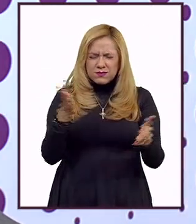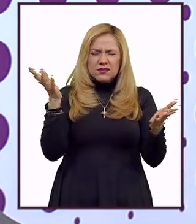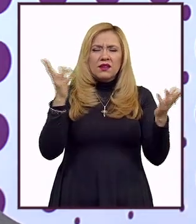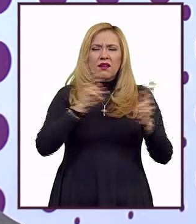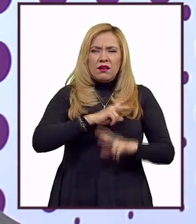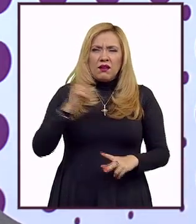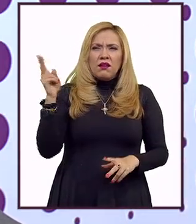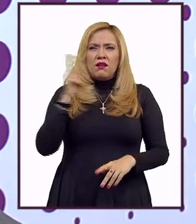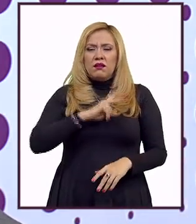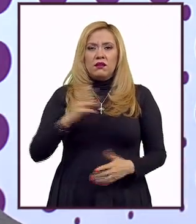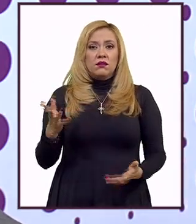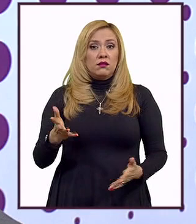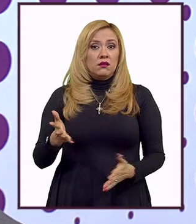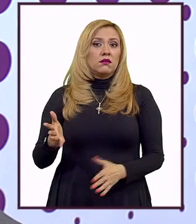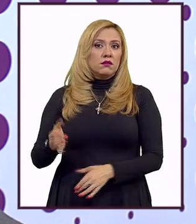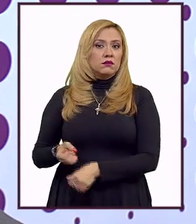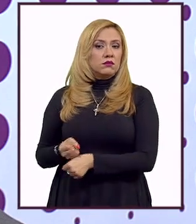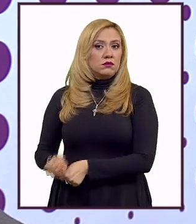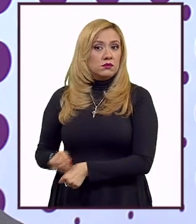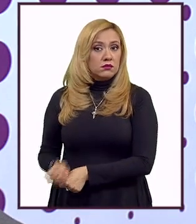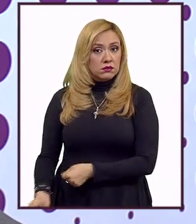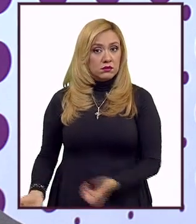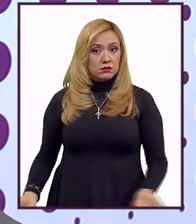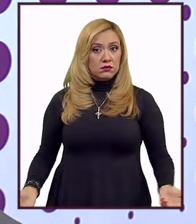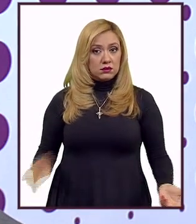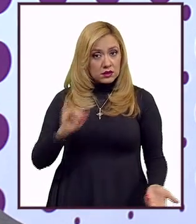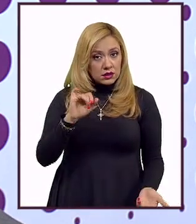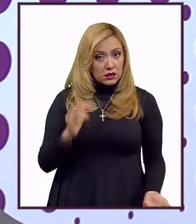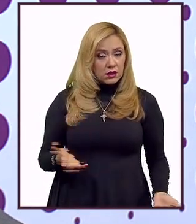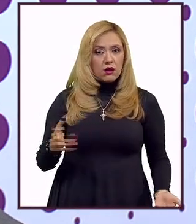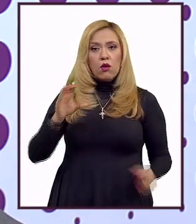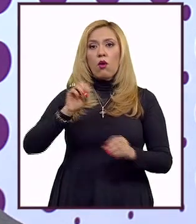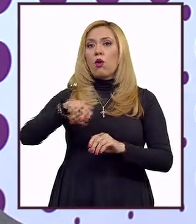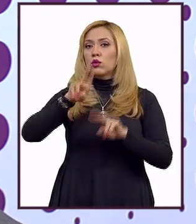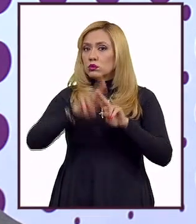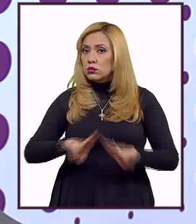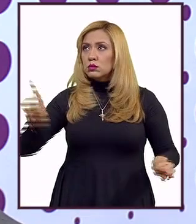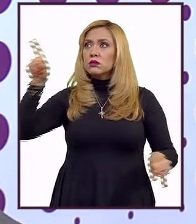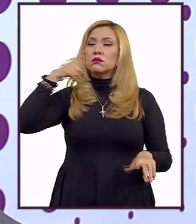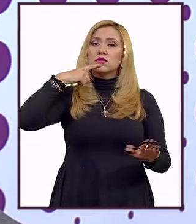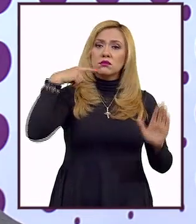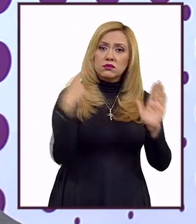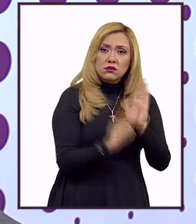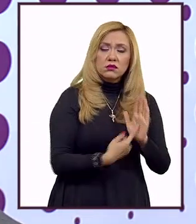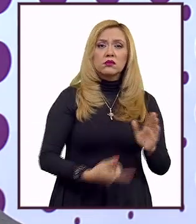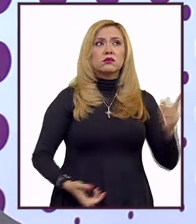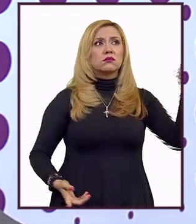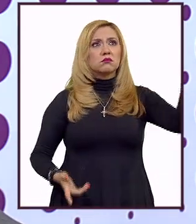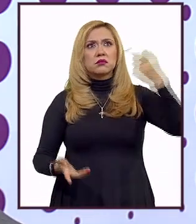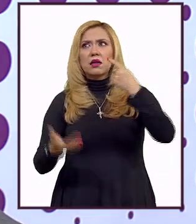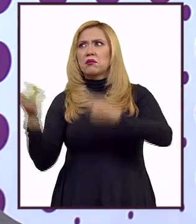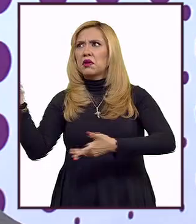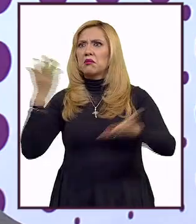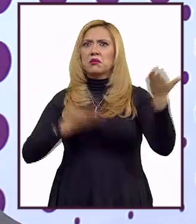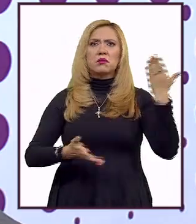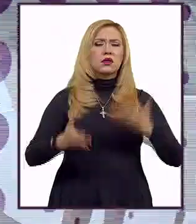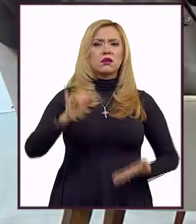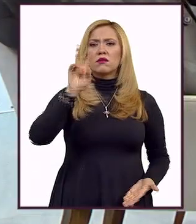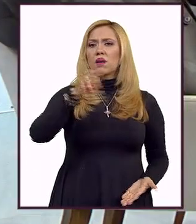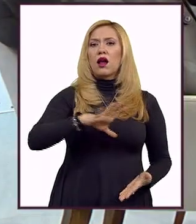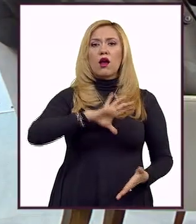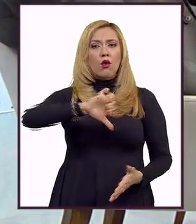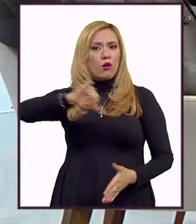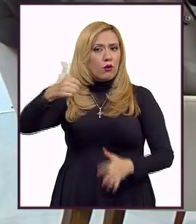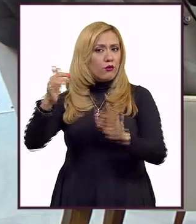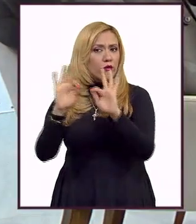Que ya lo han mencionado en la ONU, también el Relator Especial de Tortura, ¿no? Entonces son otro tipo